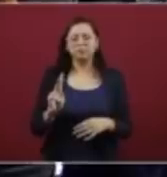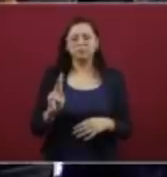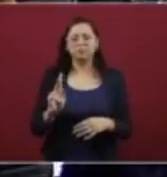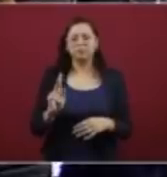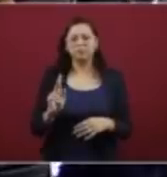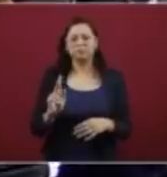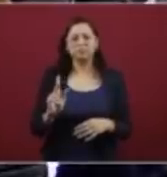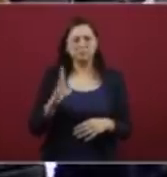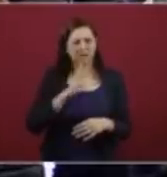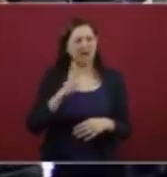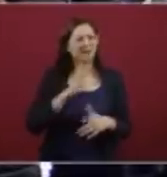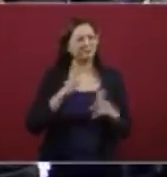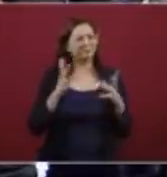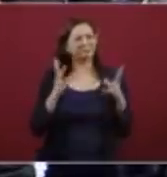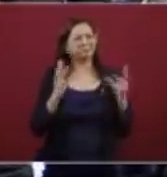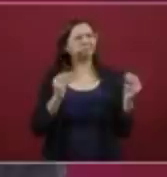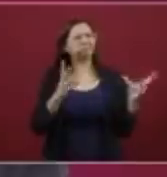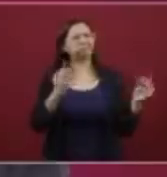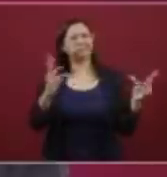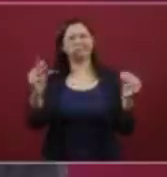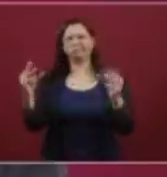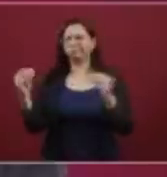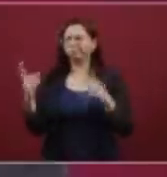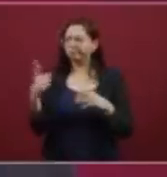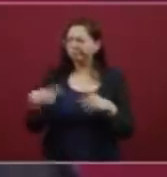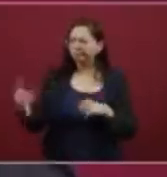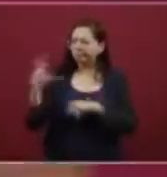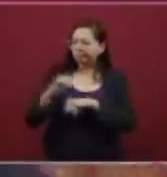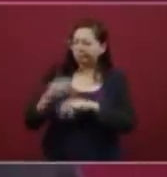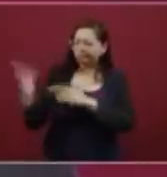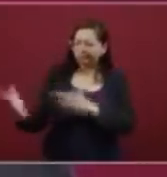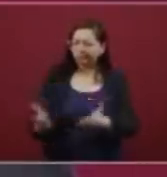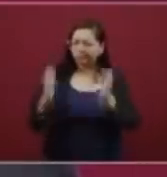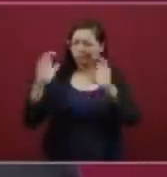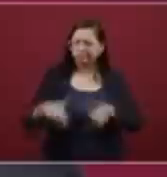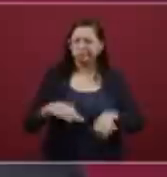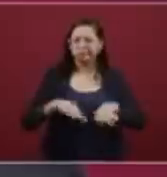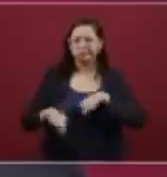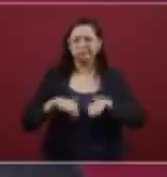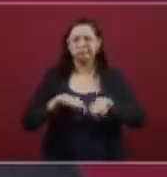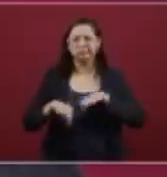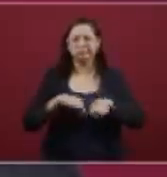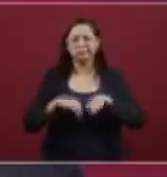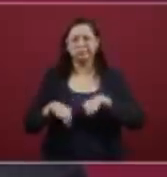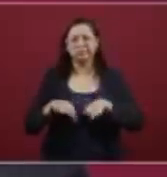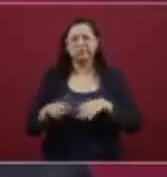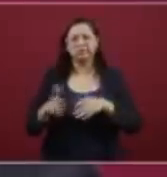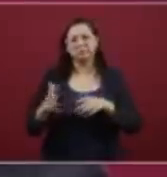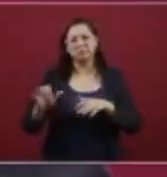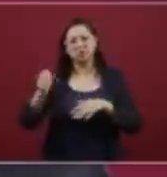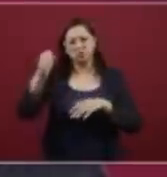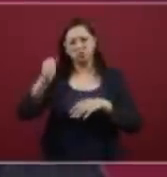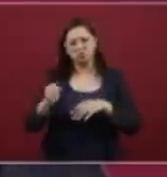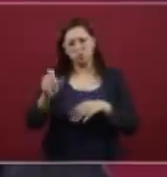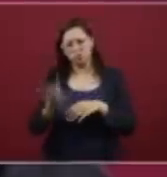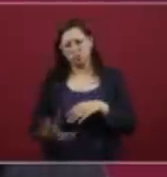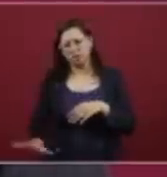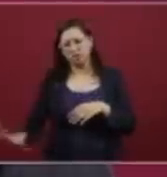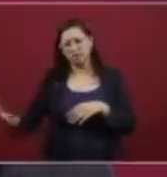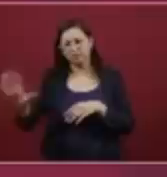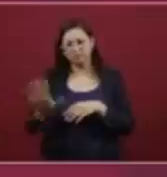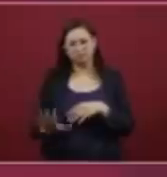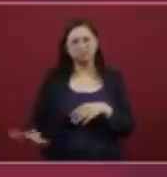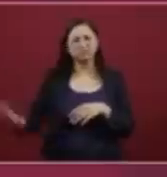más posibilidades para que haya trabajo en el sur sureste de nuestro